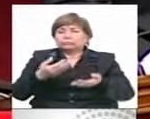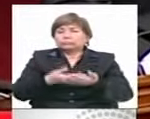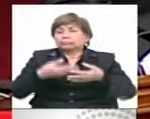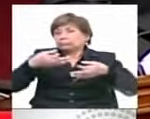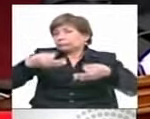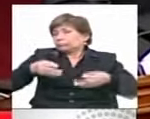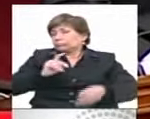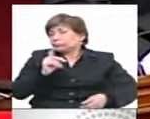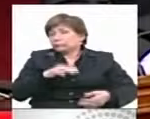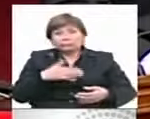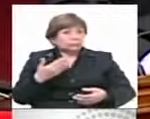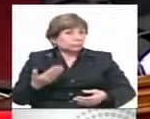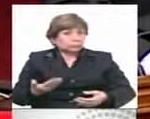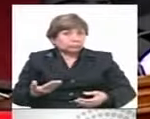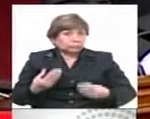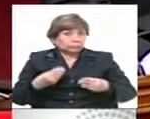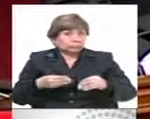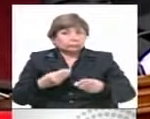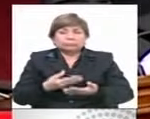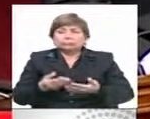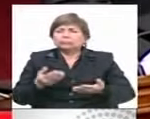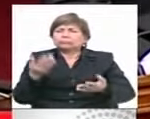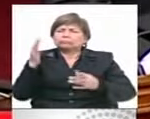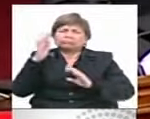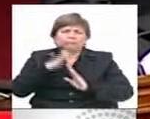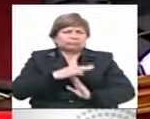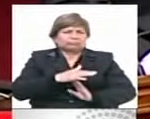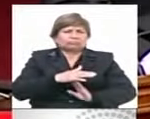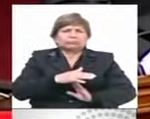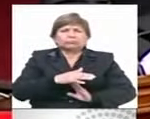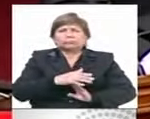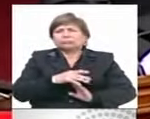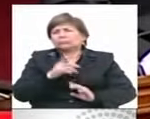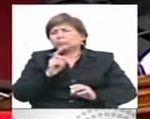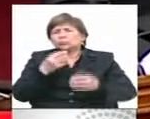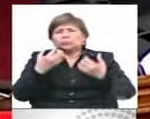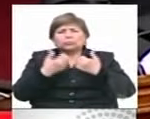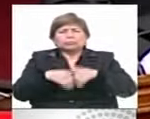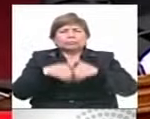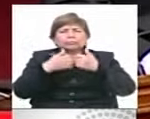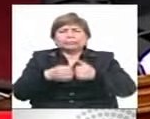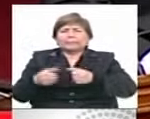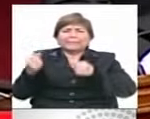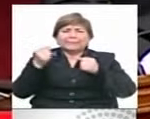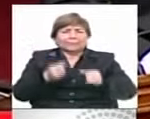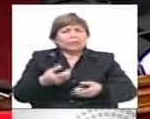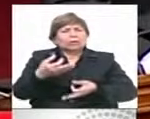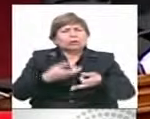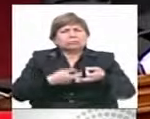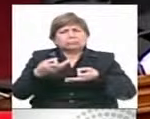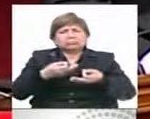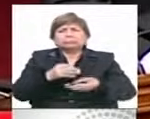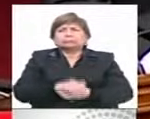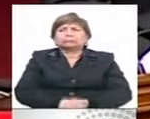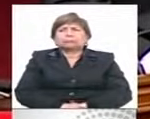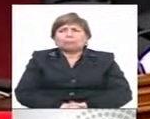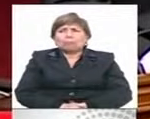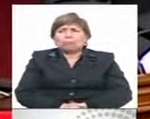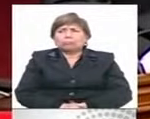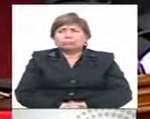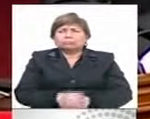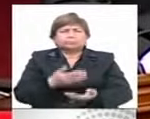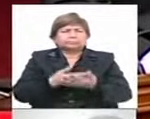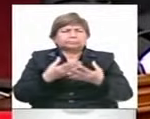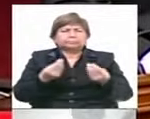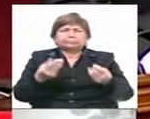verdad exista. Cuando hay abuso de muchas empresas y muchos poderes económicos que se conjugan con